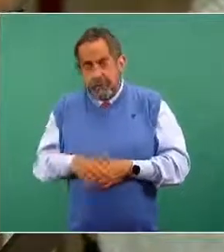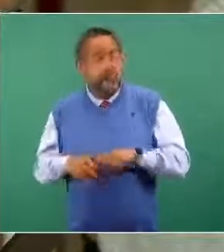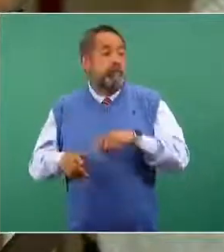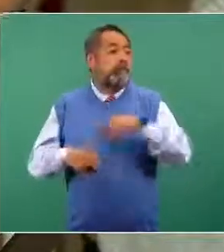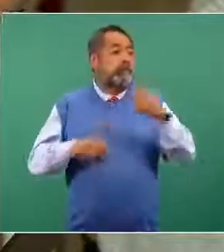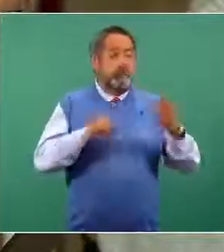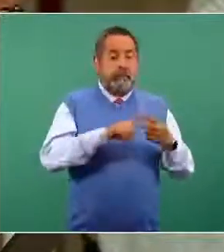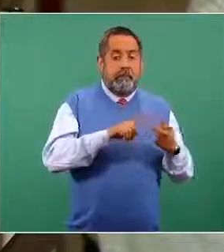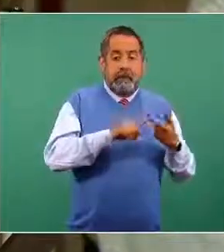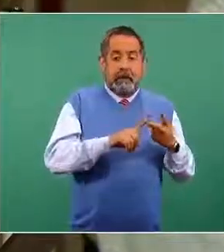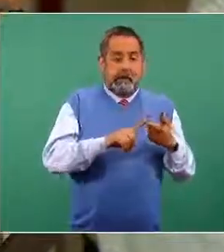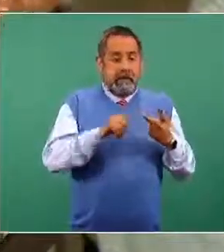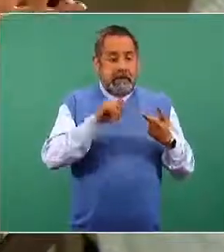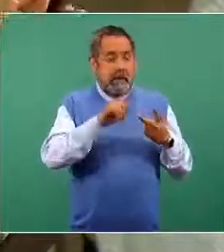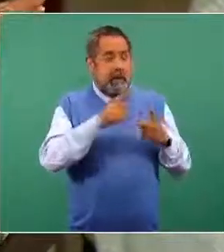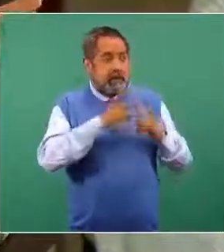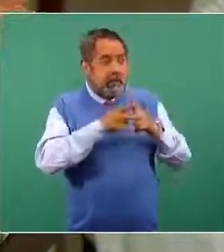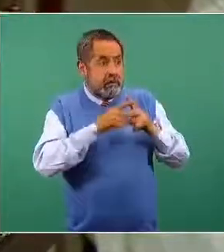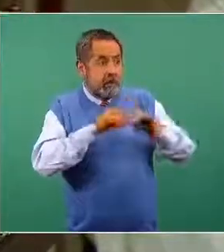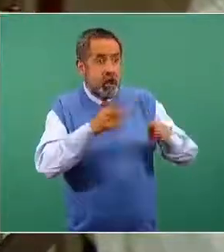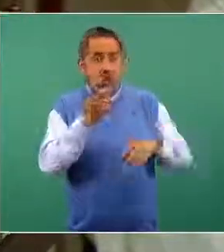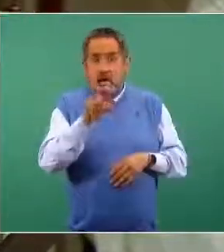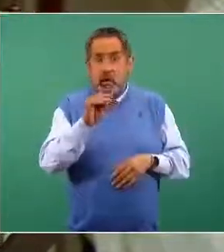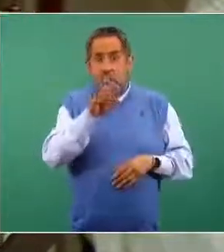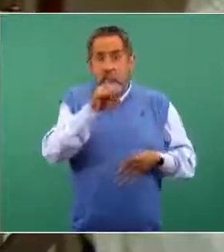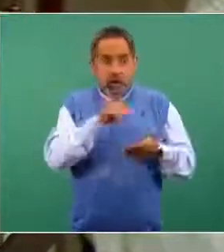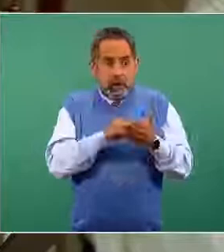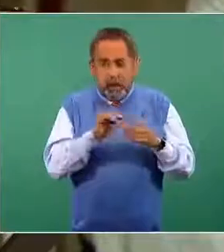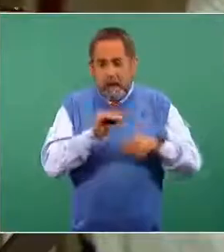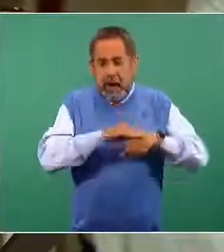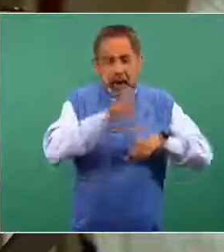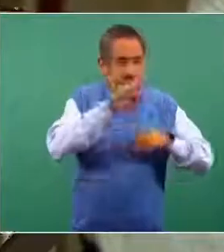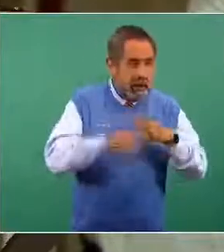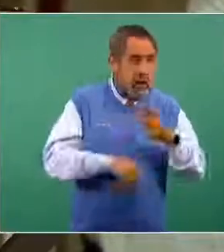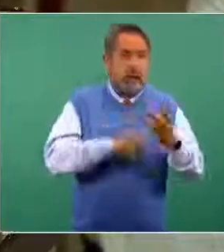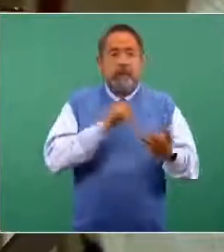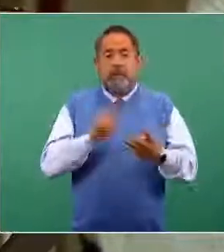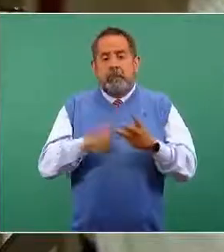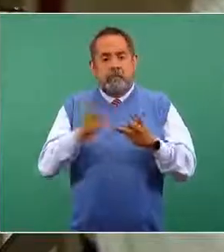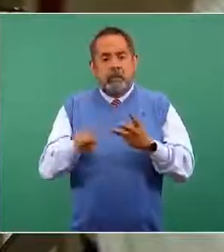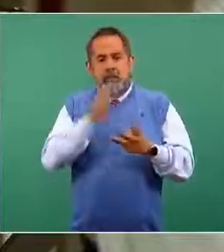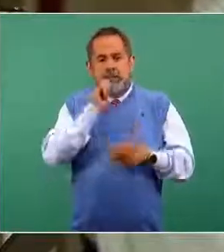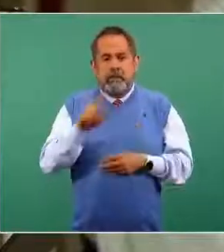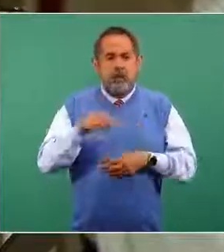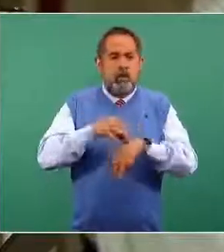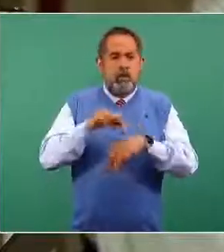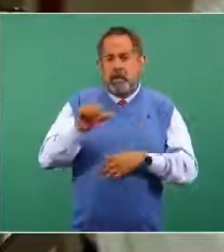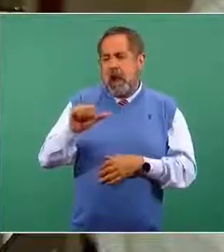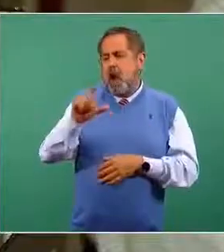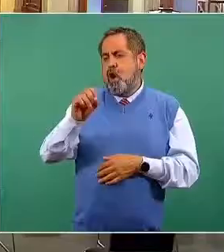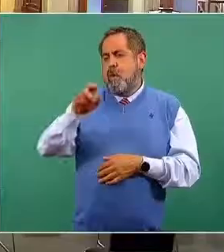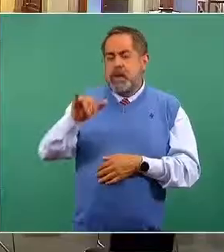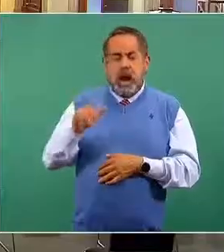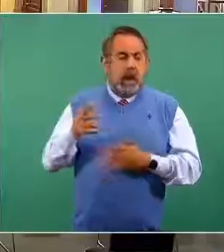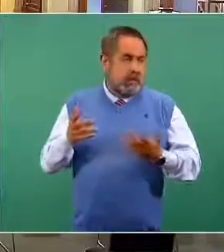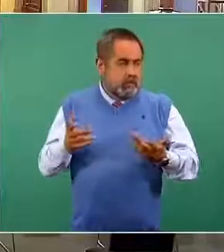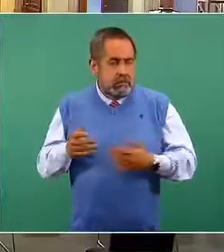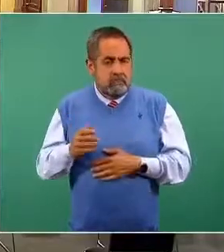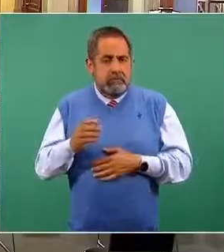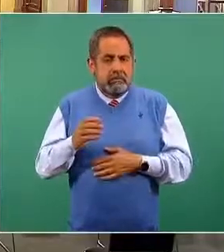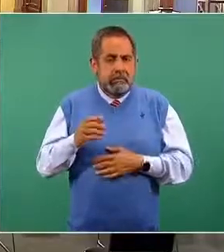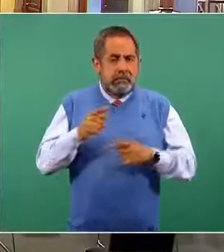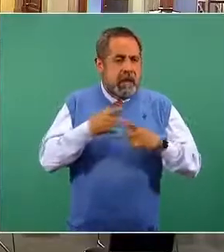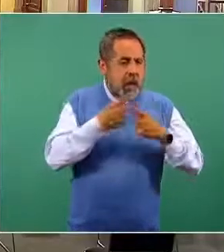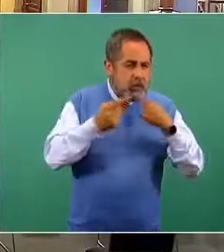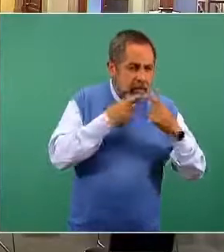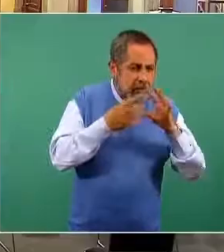que reporta el índice, que son 294,000, poquito más, y también preguntarle al doctor Alomía, algunos hicieron